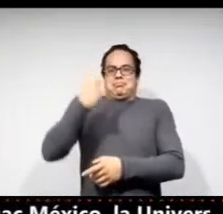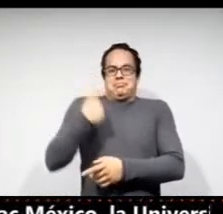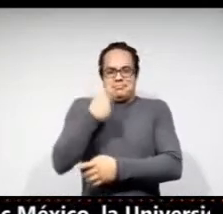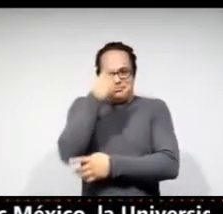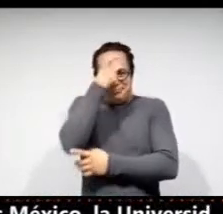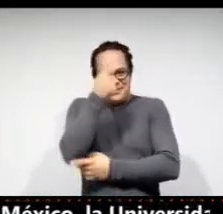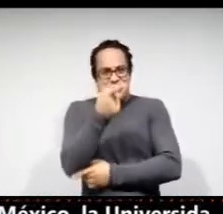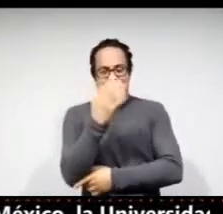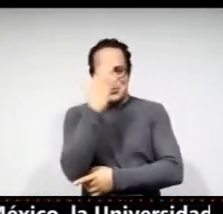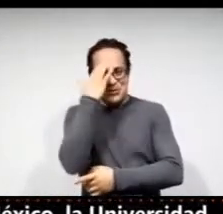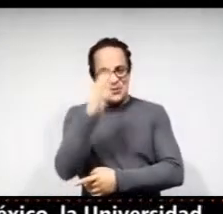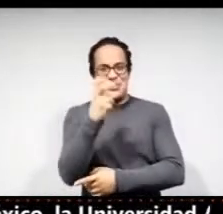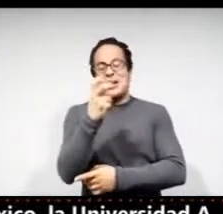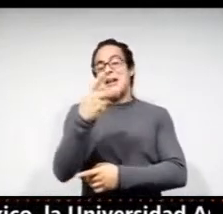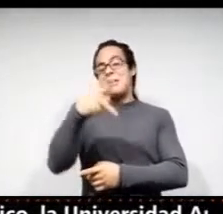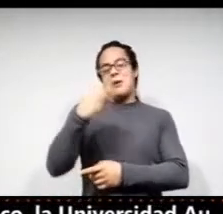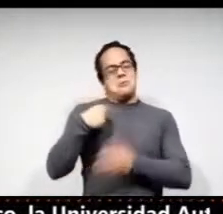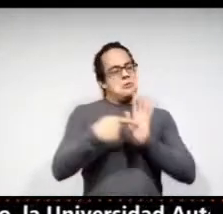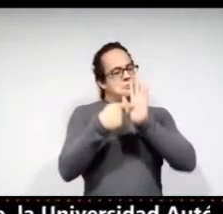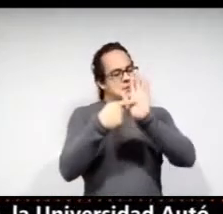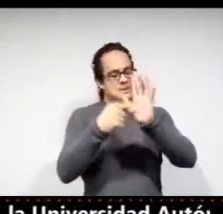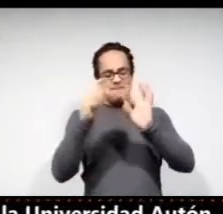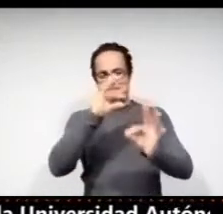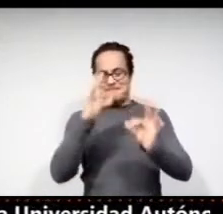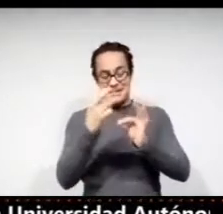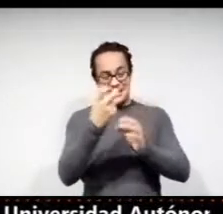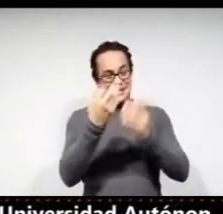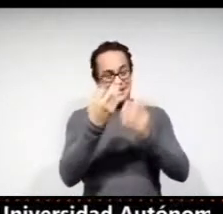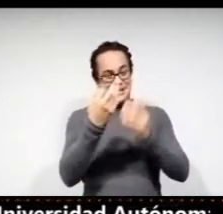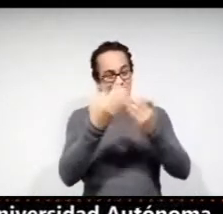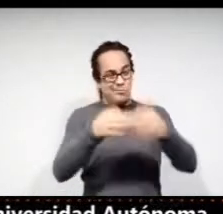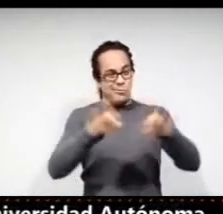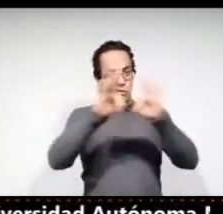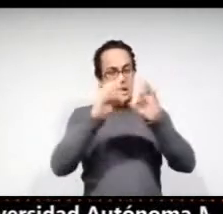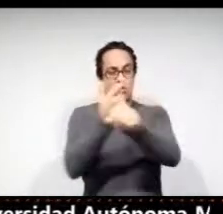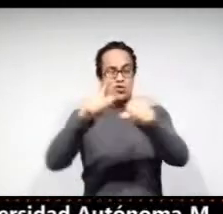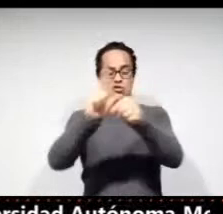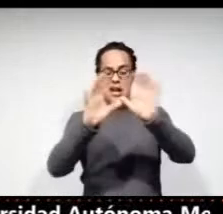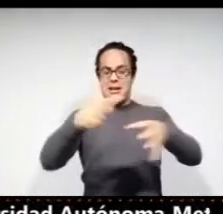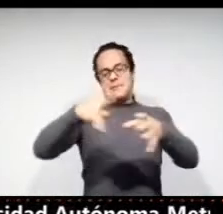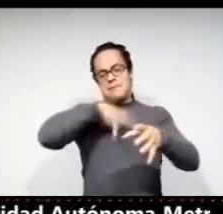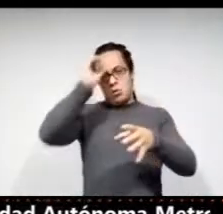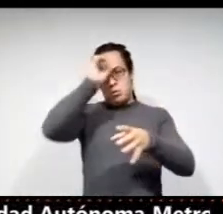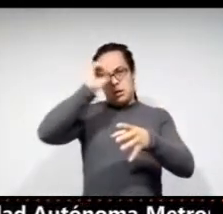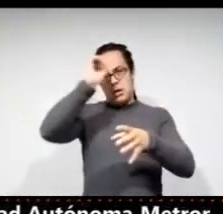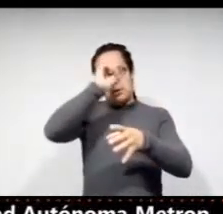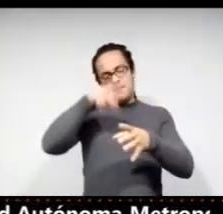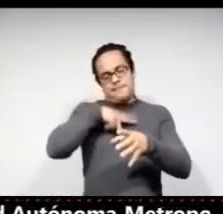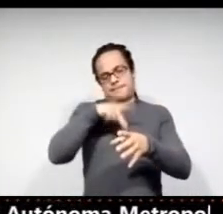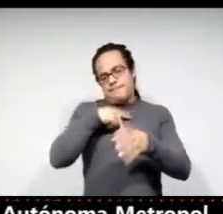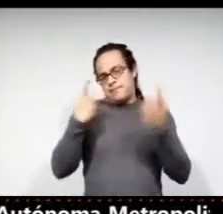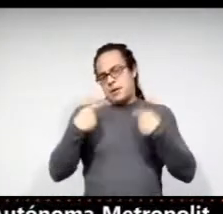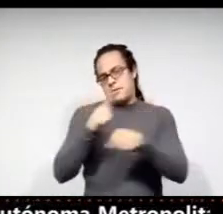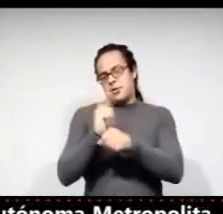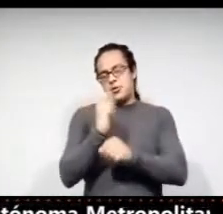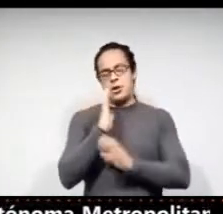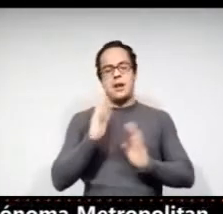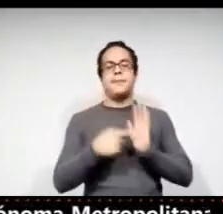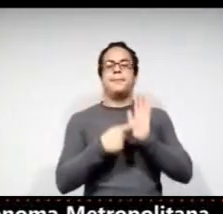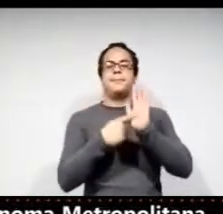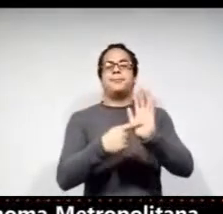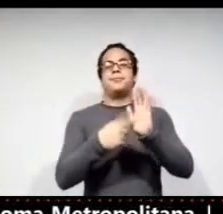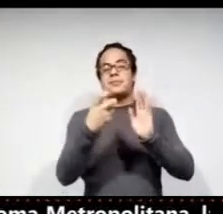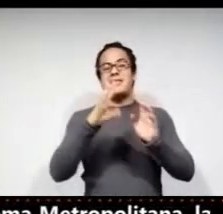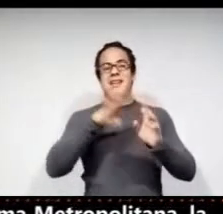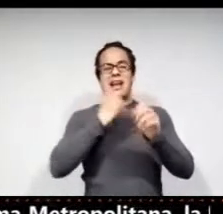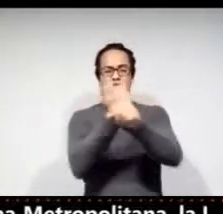esta percepción social, y esa no nada es mi opinión personal, es lo que dice la literatura internacional. Hay como una percepción social de